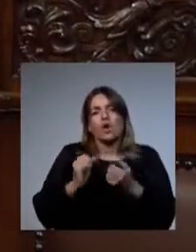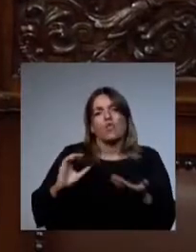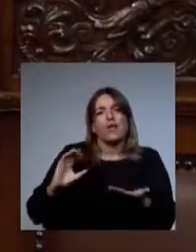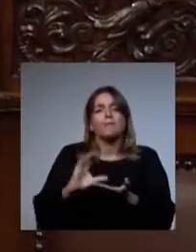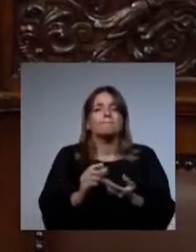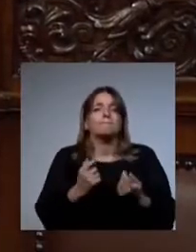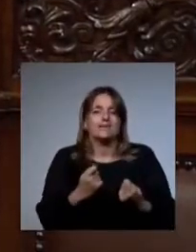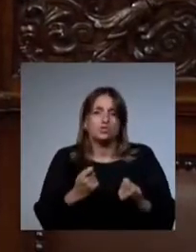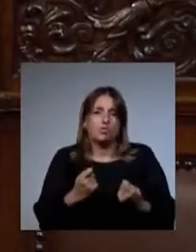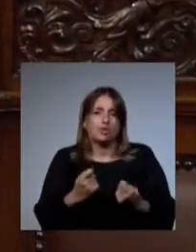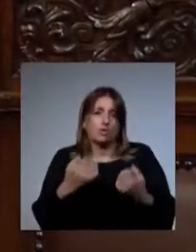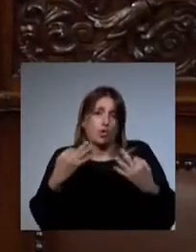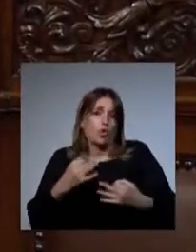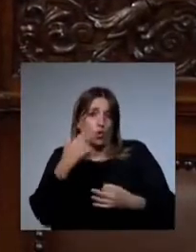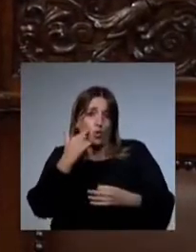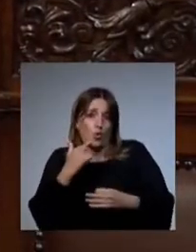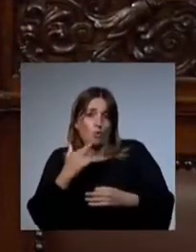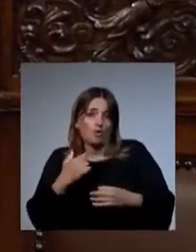nacional con los datos reales.